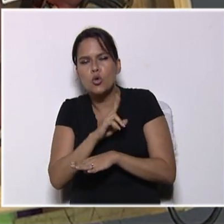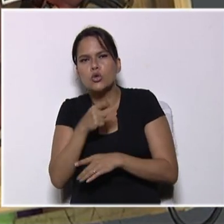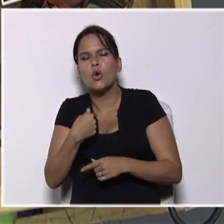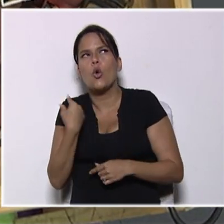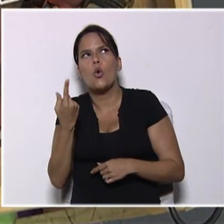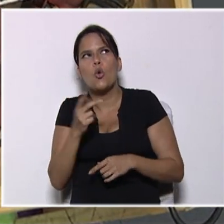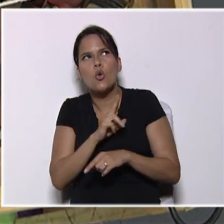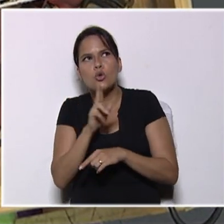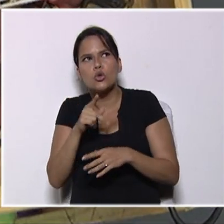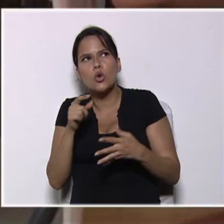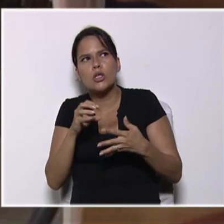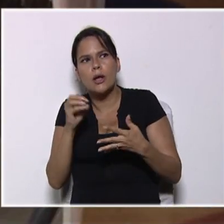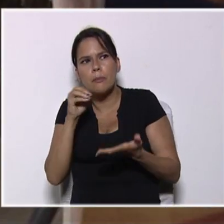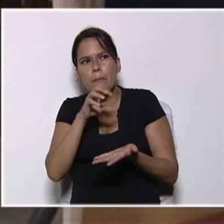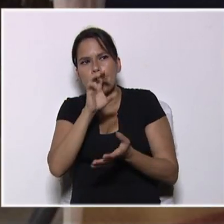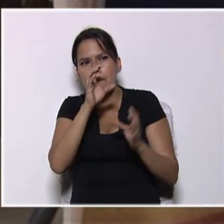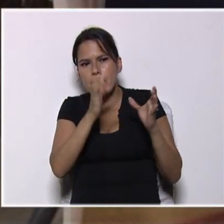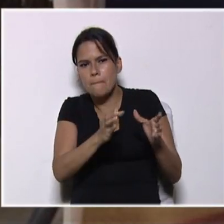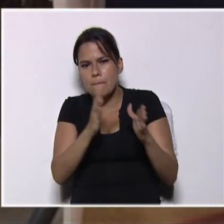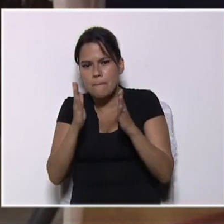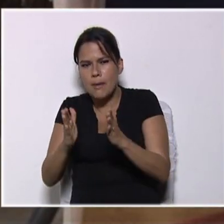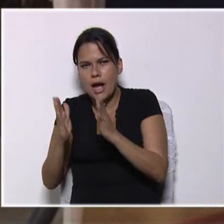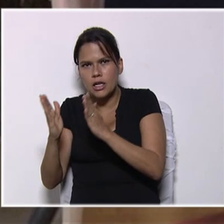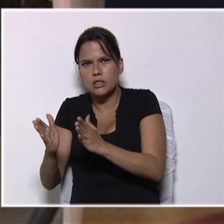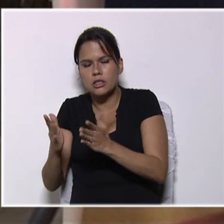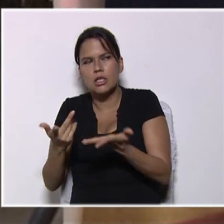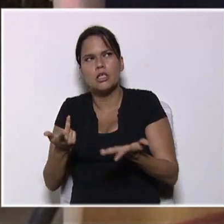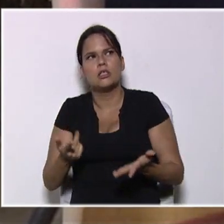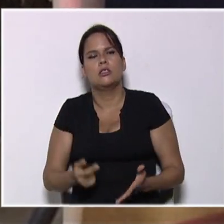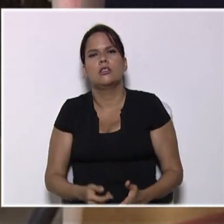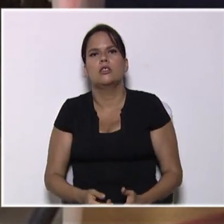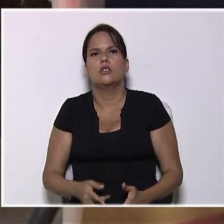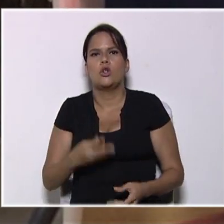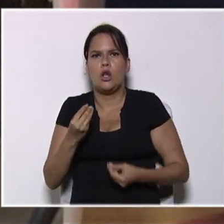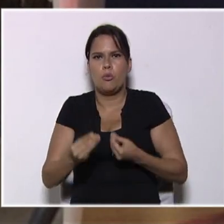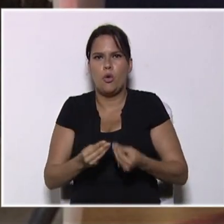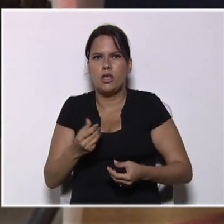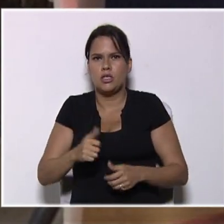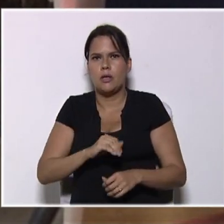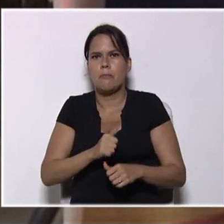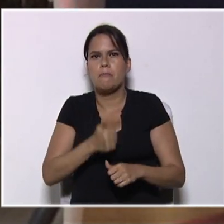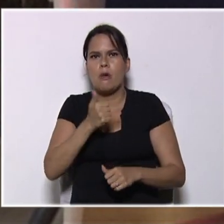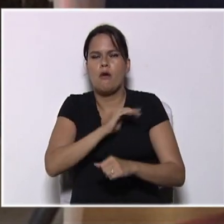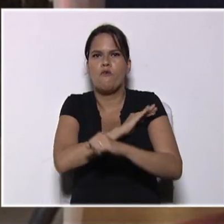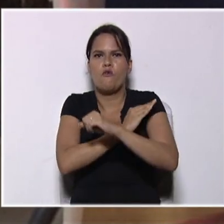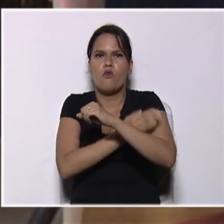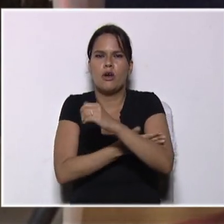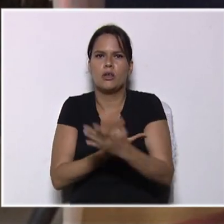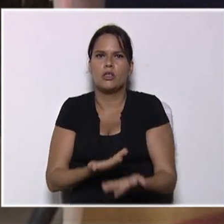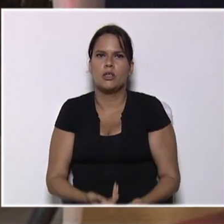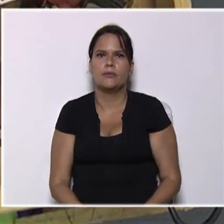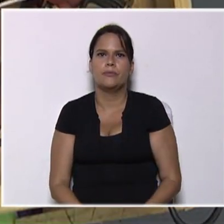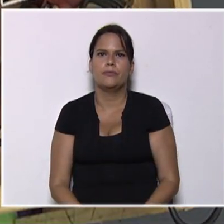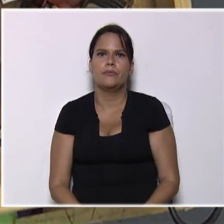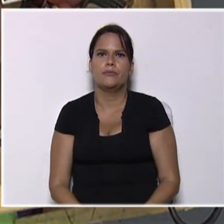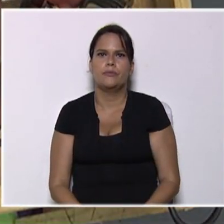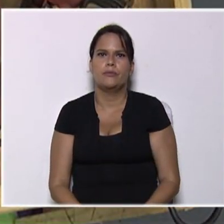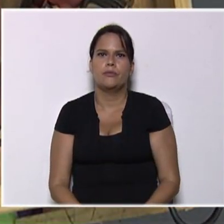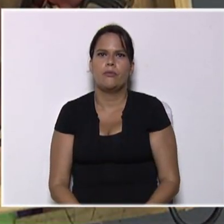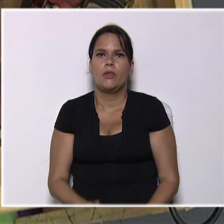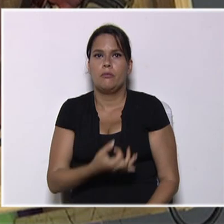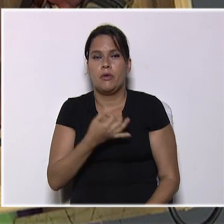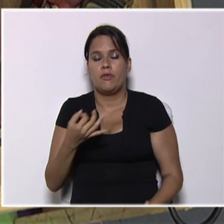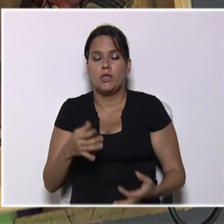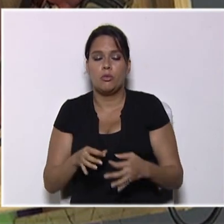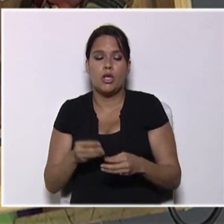piezas de otros equipos, obviamente quizás de la marca o de los modelos, pero si yo puedo utilizarlos nuevamente para pasárselos a otro, perfecto, porque